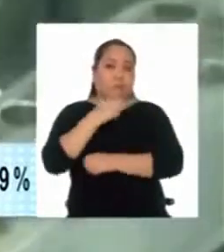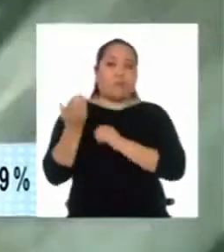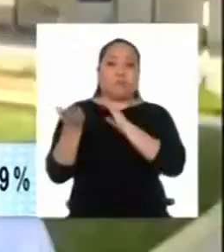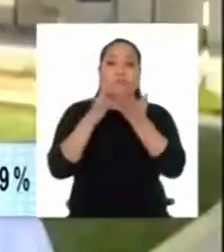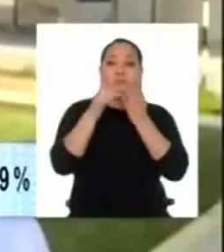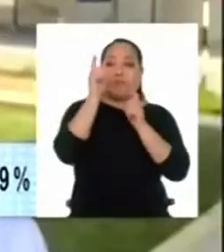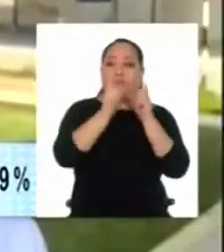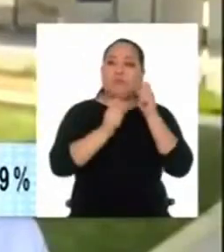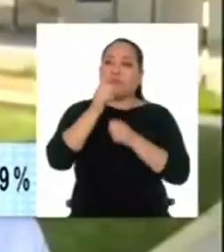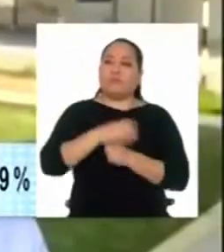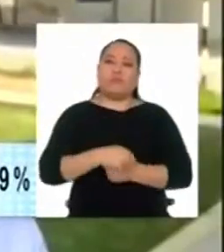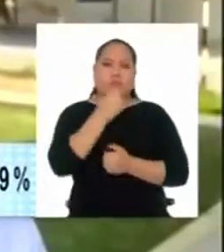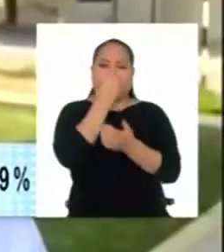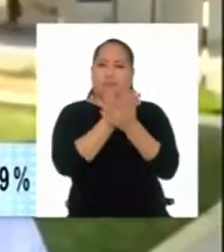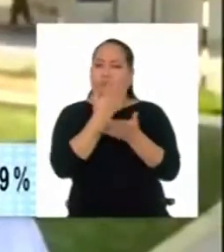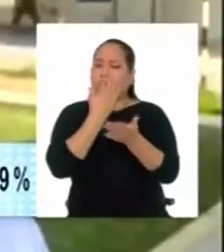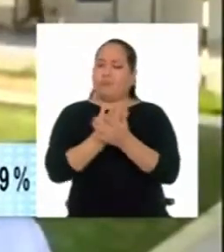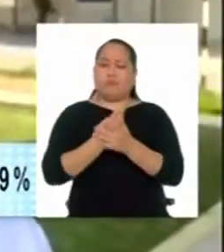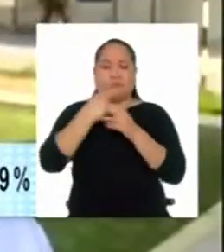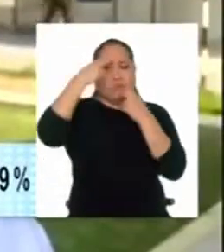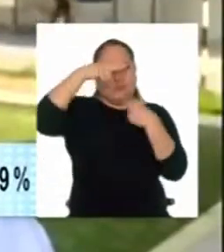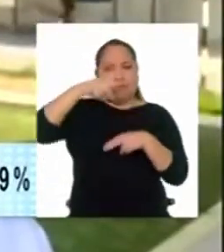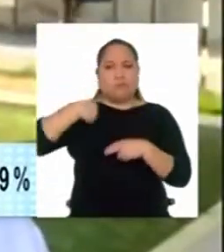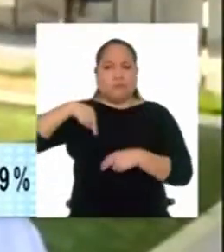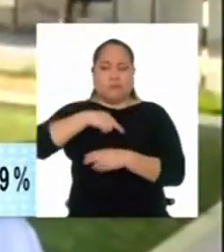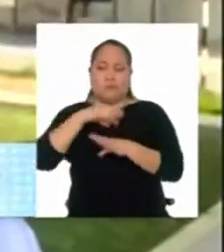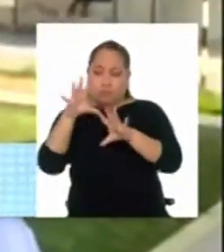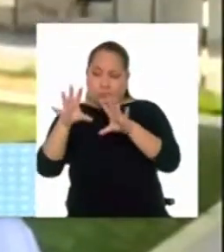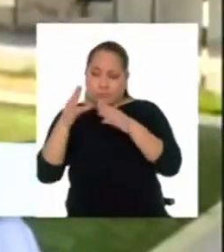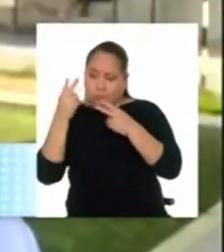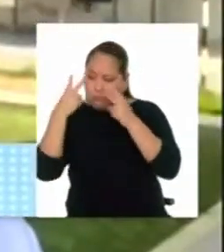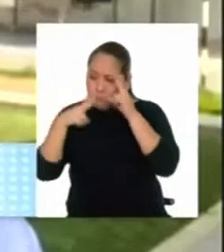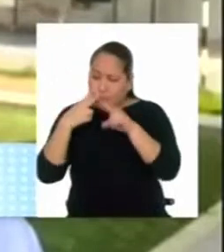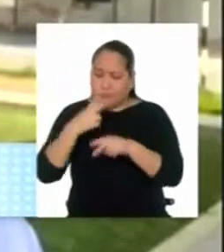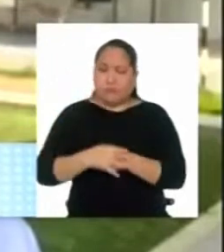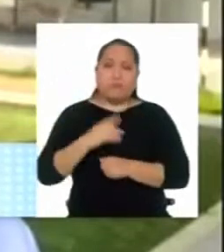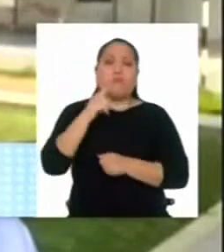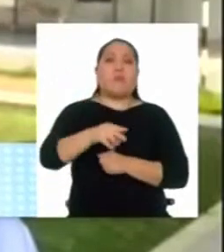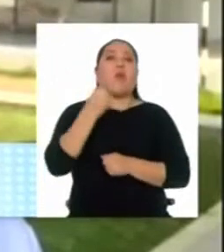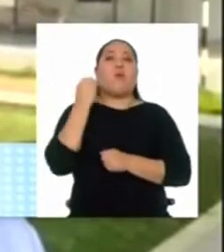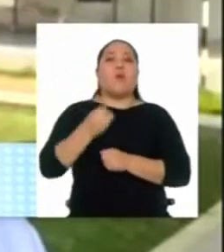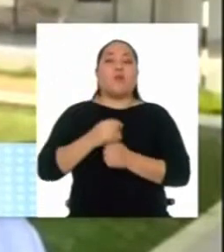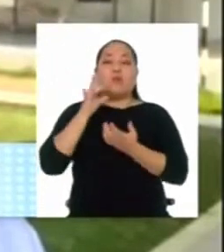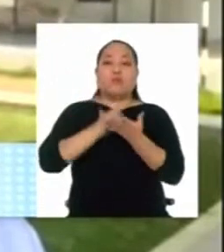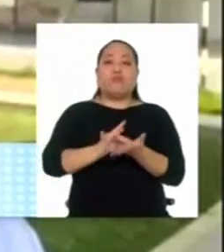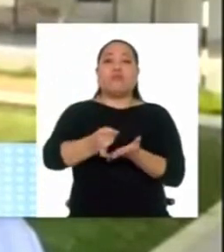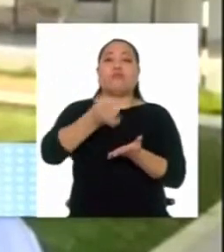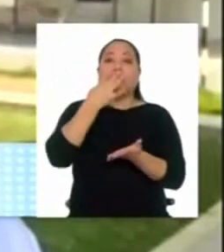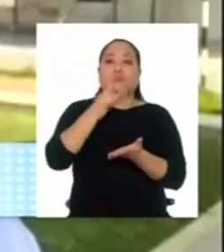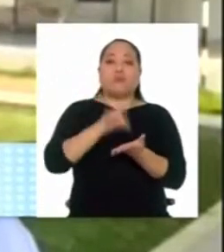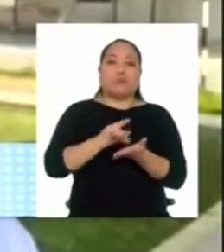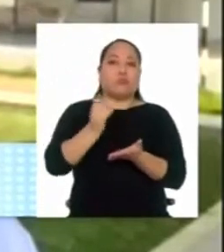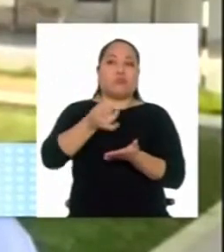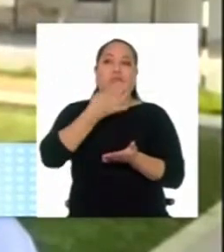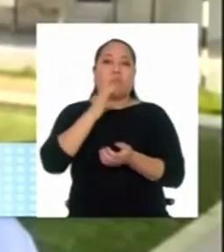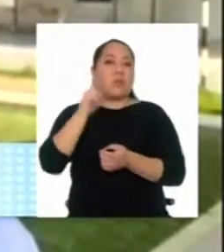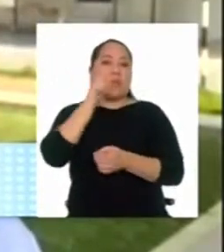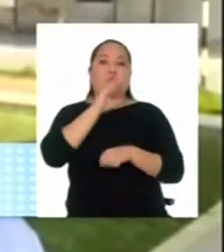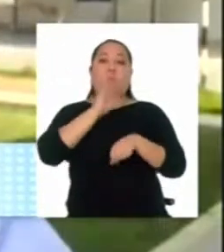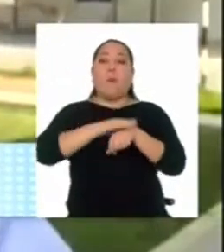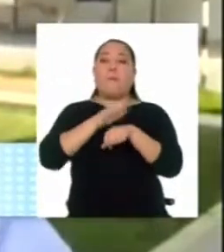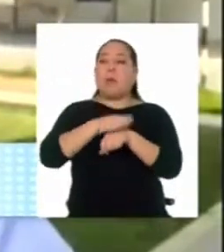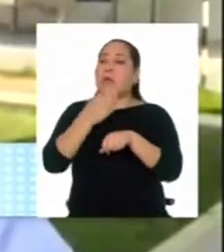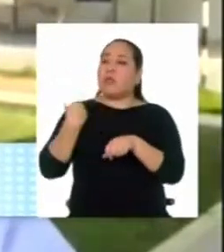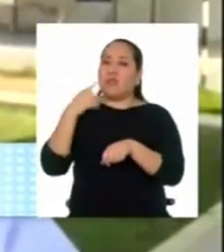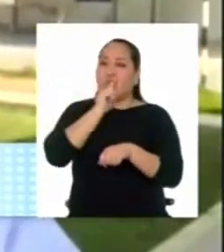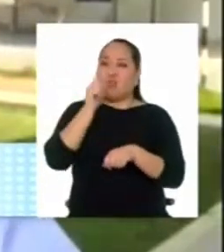pacientes. Es una buena noticia la que nosotros hemos recibido porque se trata ya de un tratamiento, ya no es una medida de